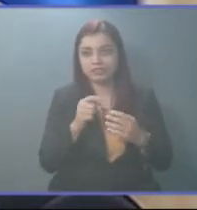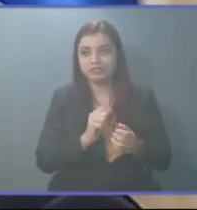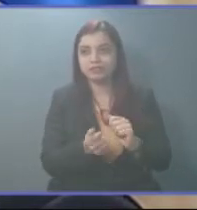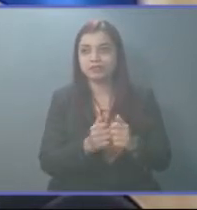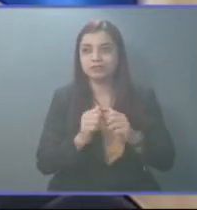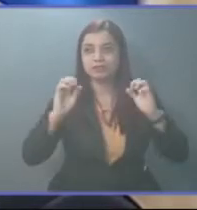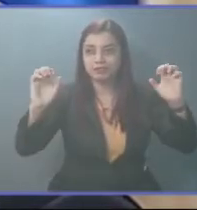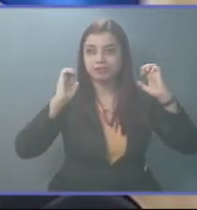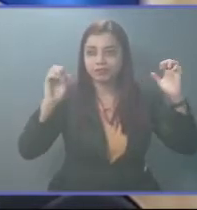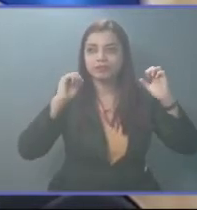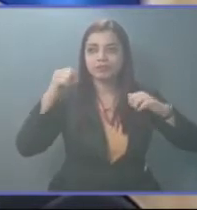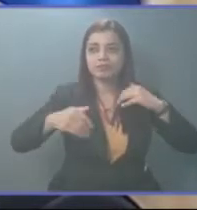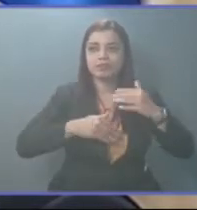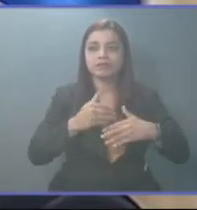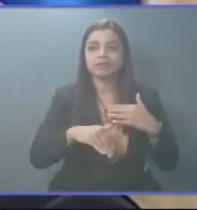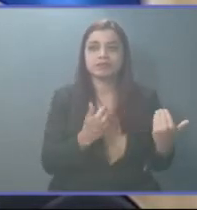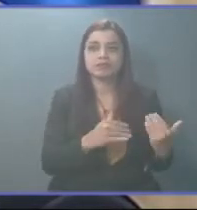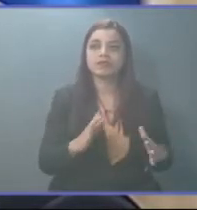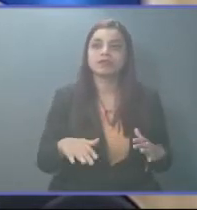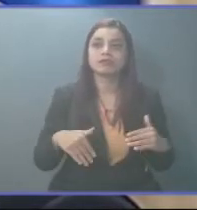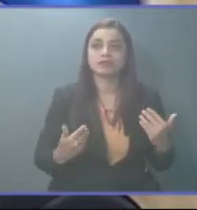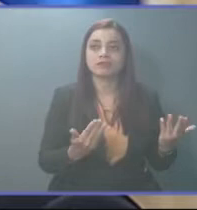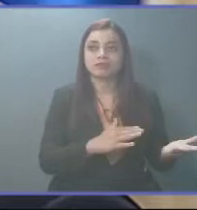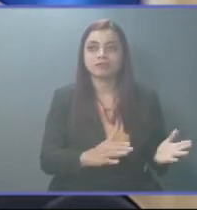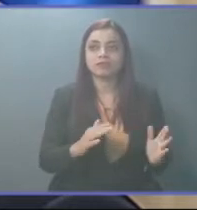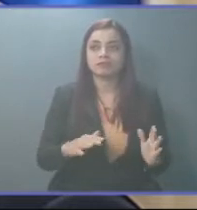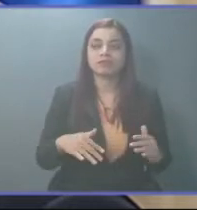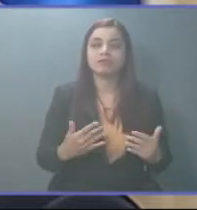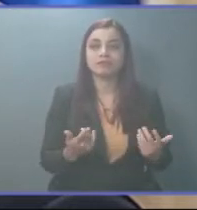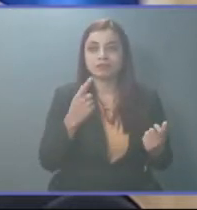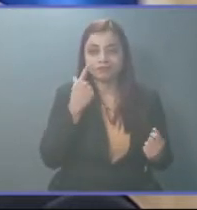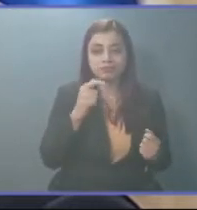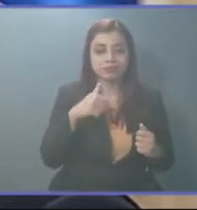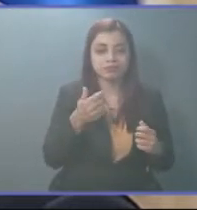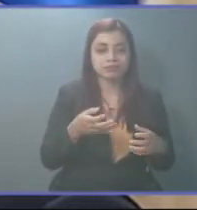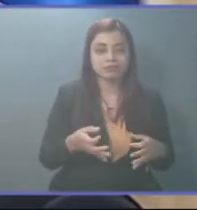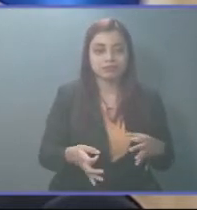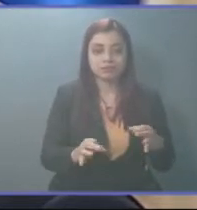el sentido de readecuar su contenido para mejor claridad de la siguiente forma.